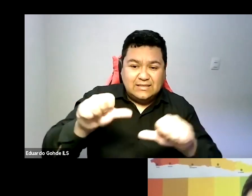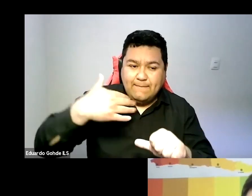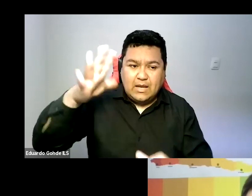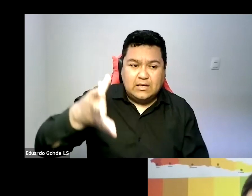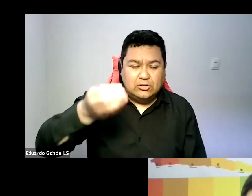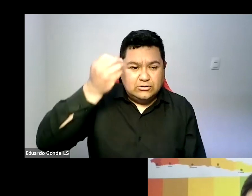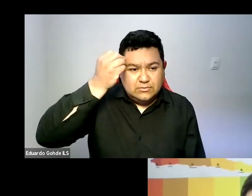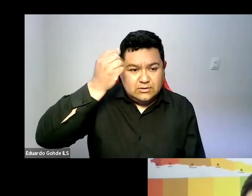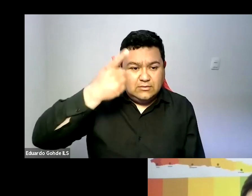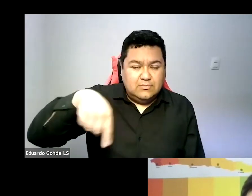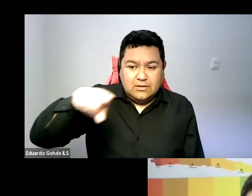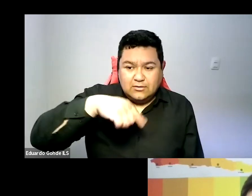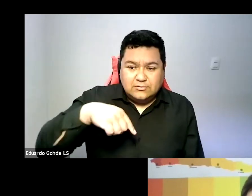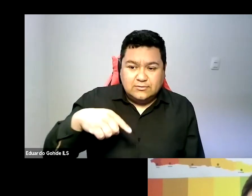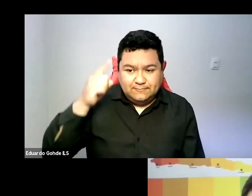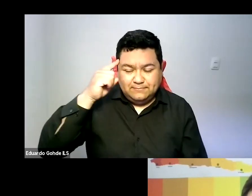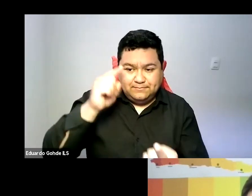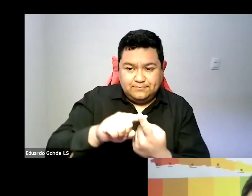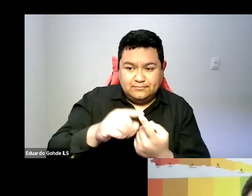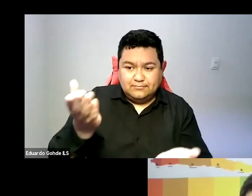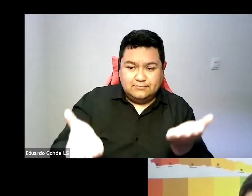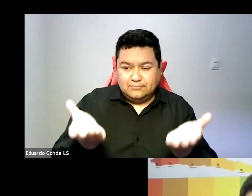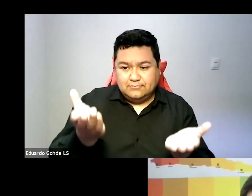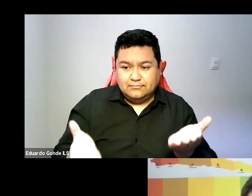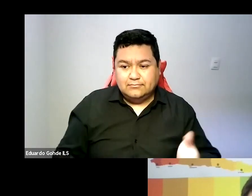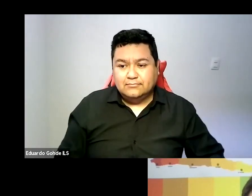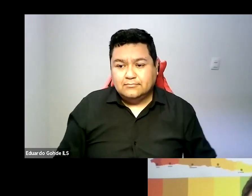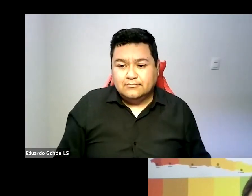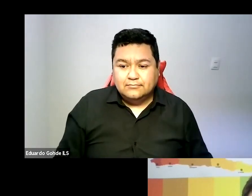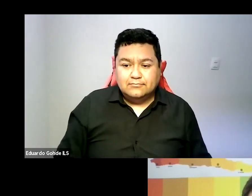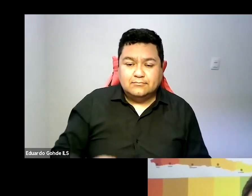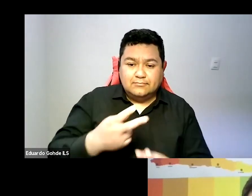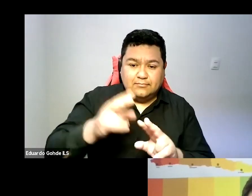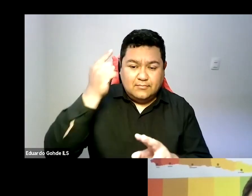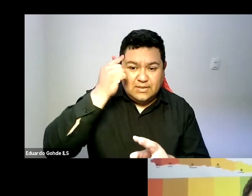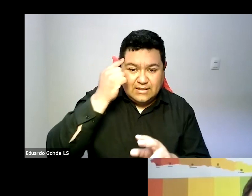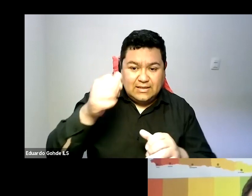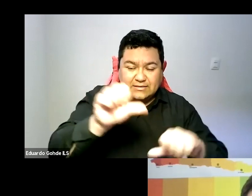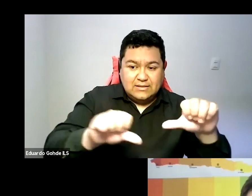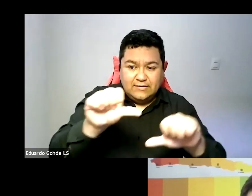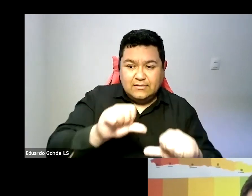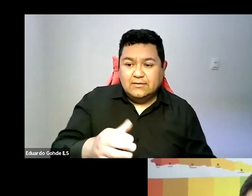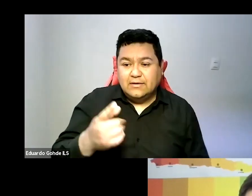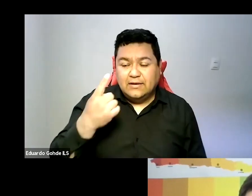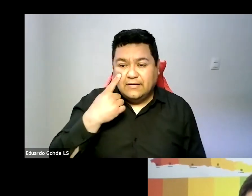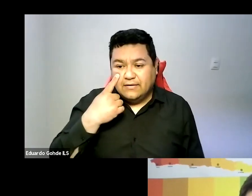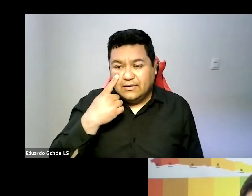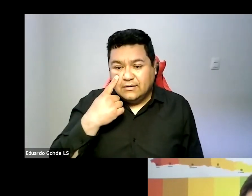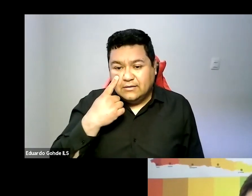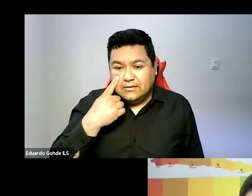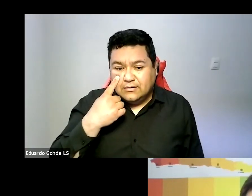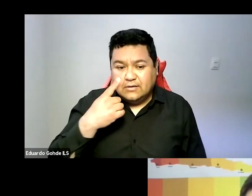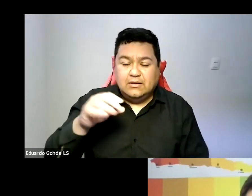conocimiento, pero estamos con un desafío para equilibrar dos cosas: crear una mentalidad científica y versus capacitar